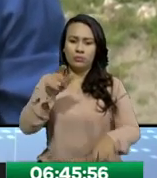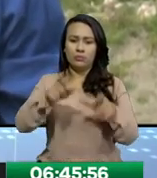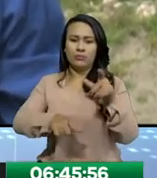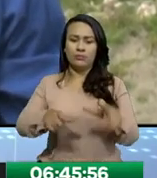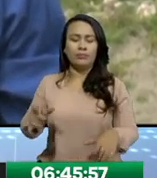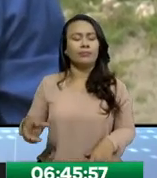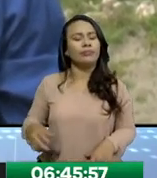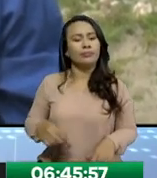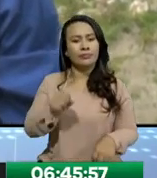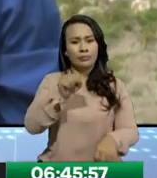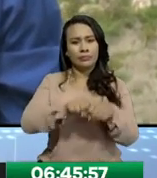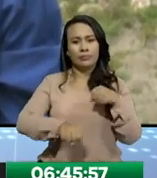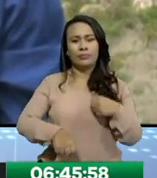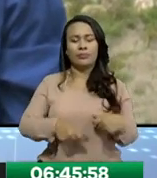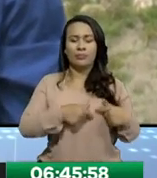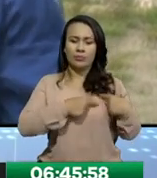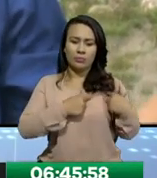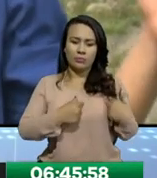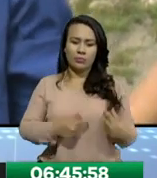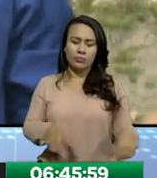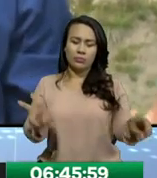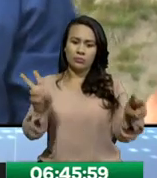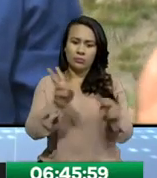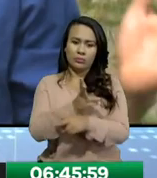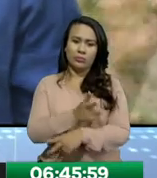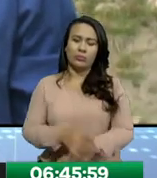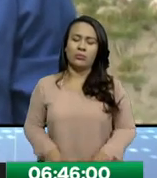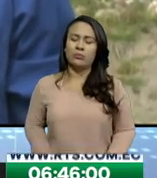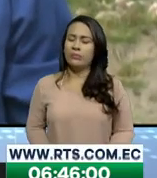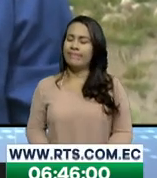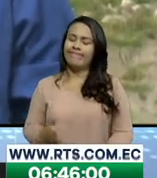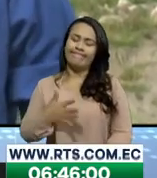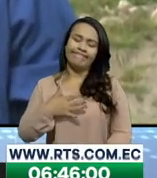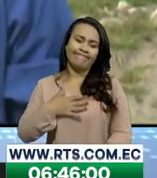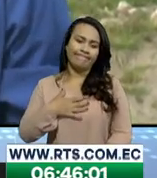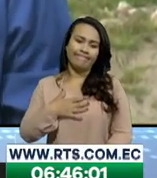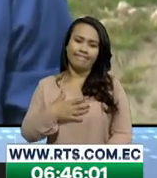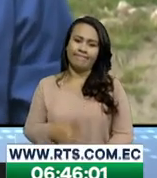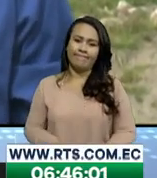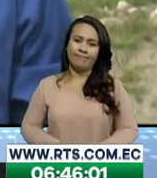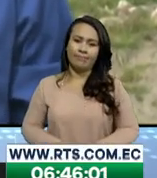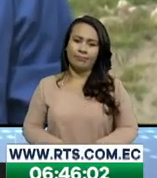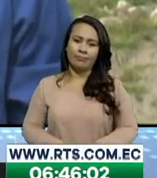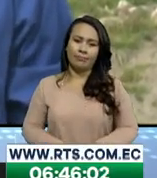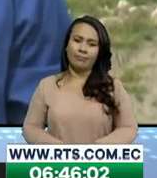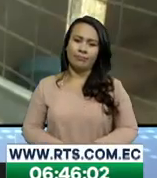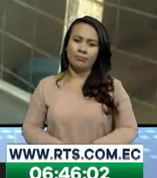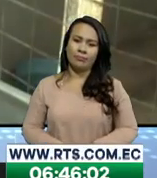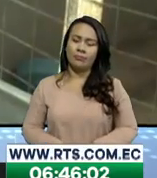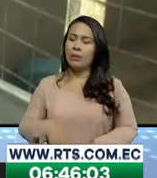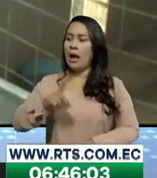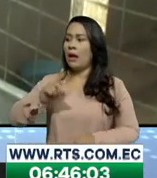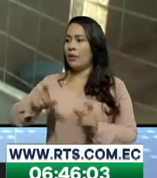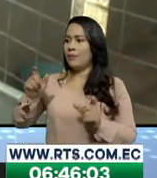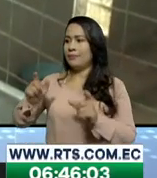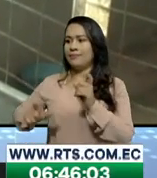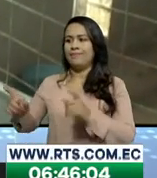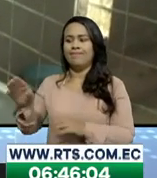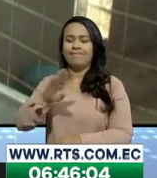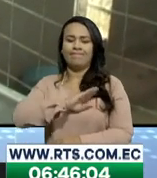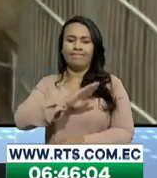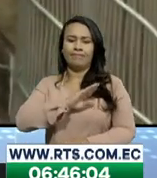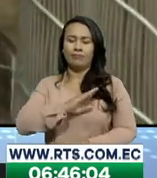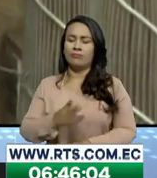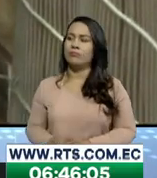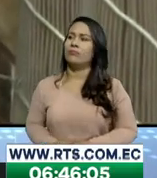sin alma y sin corazón. Execrable totalmente el hecho, ¿no? Como tú dices, hay algunos seres humanos que tienen tanta maldad, y si